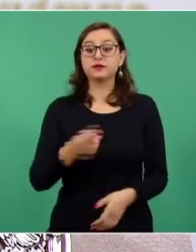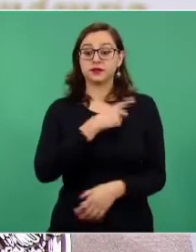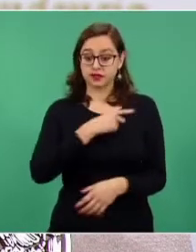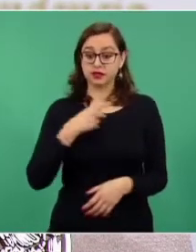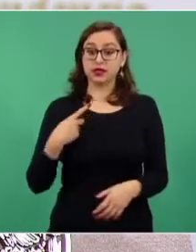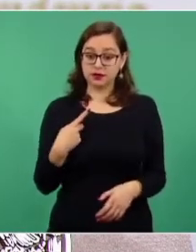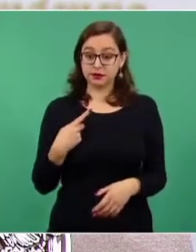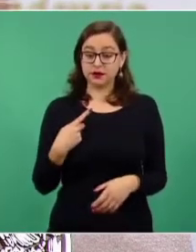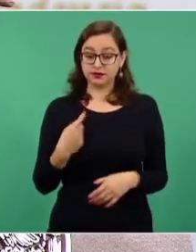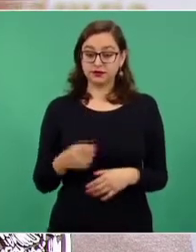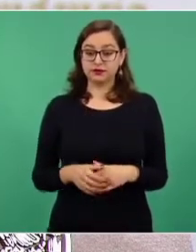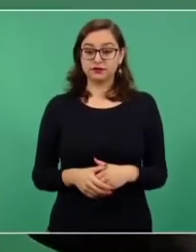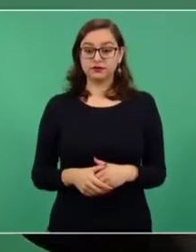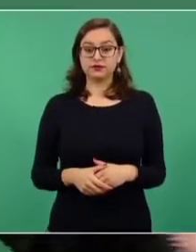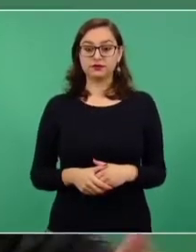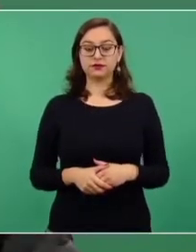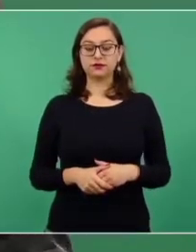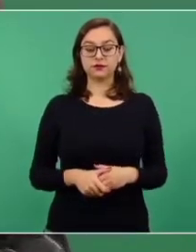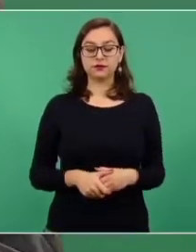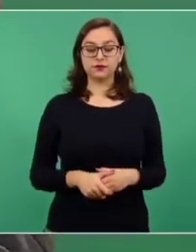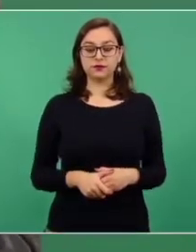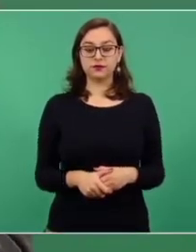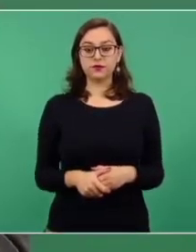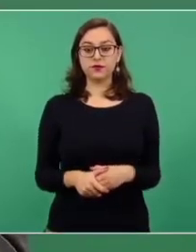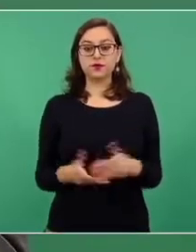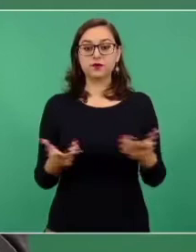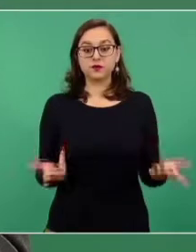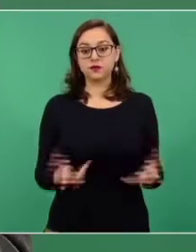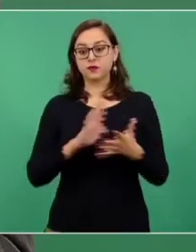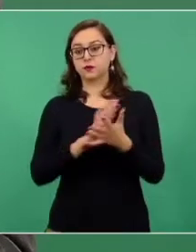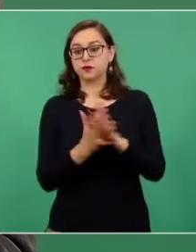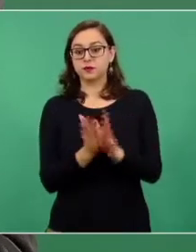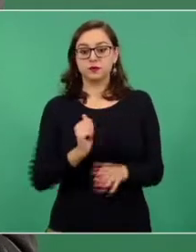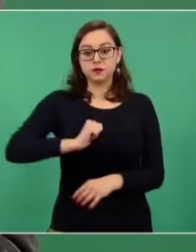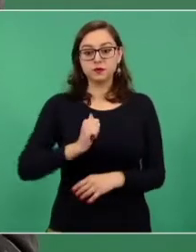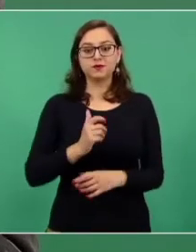y también que no haya influyentismo,